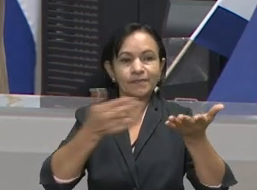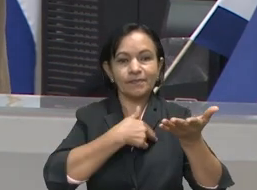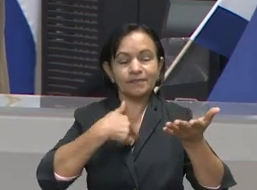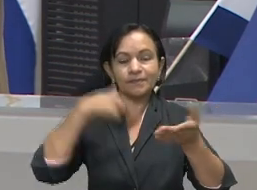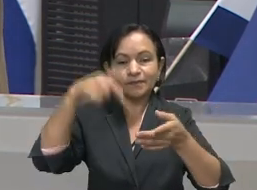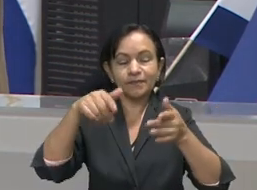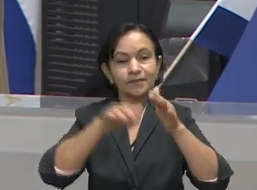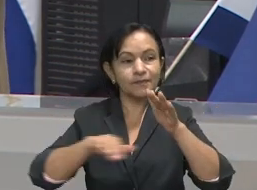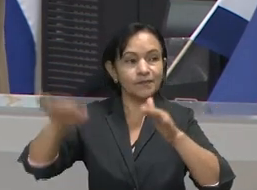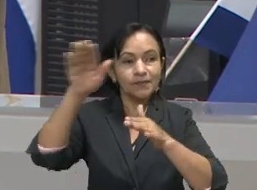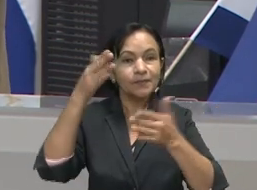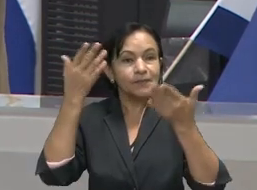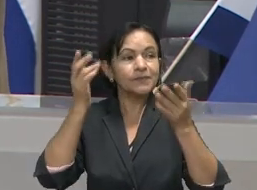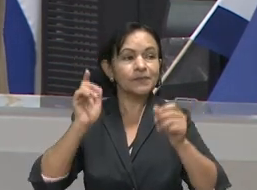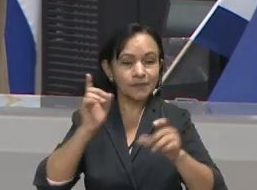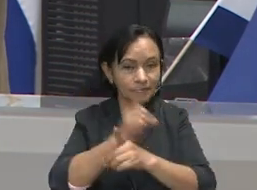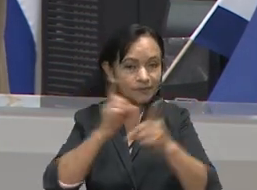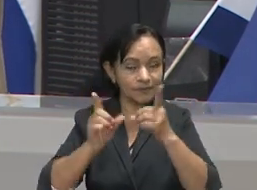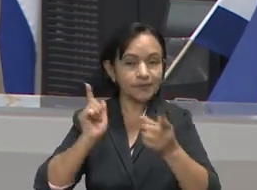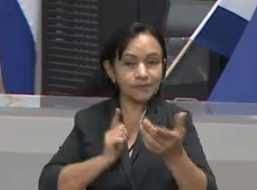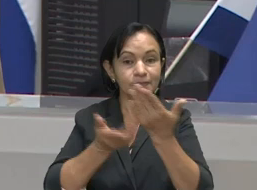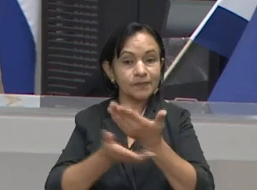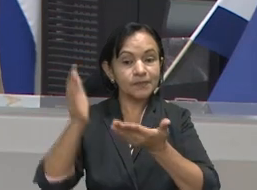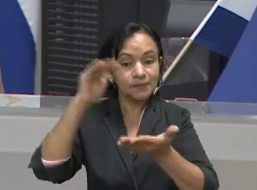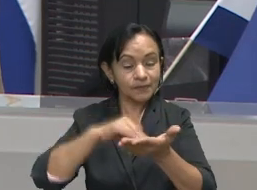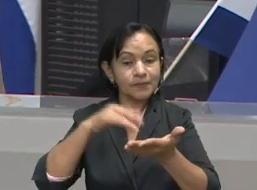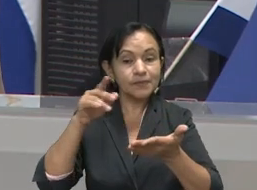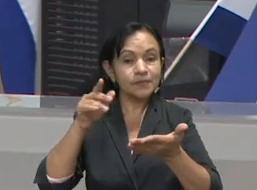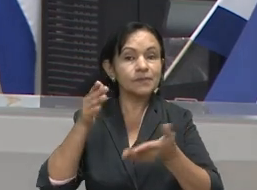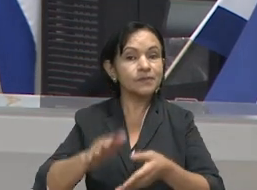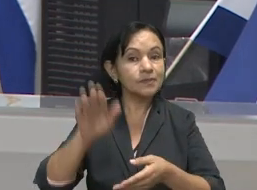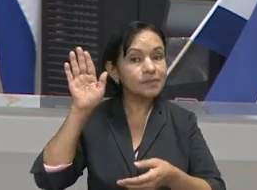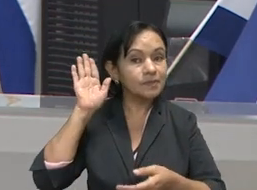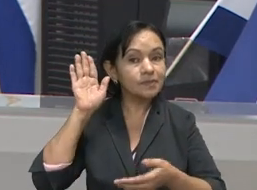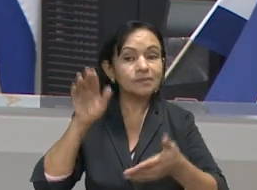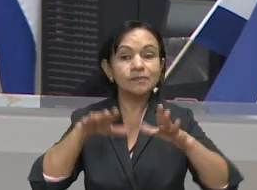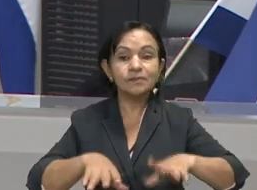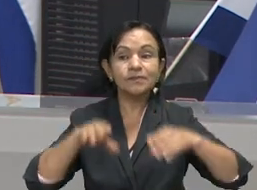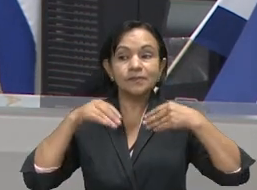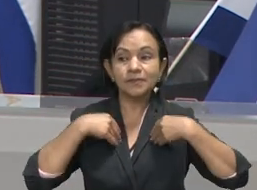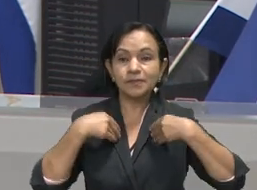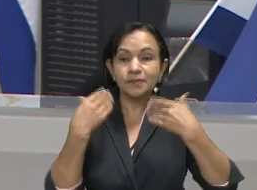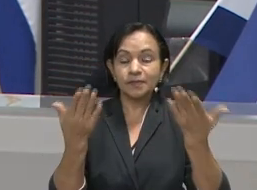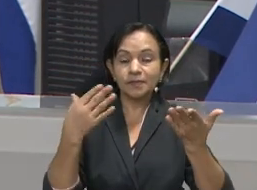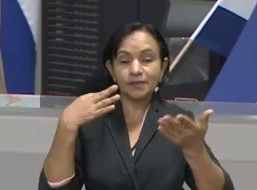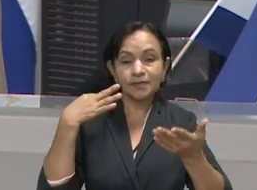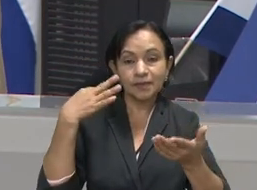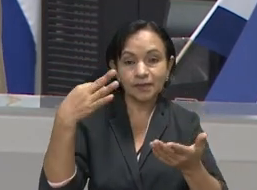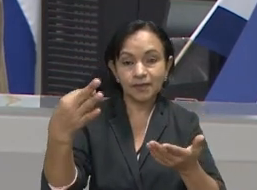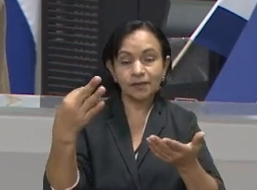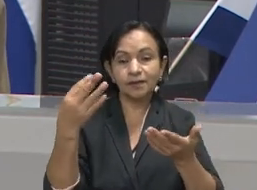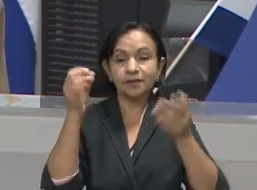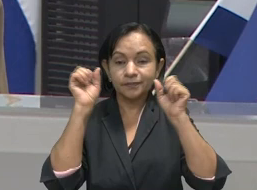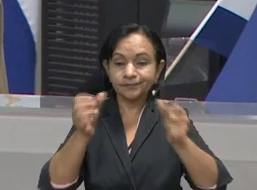Hoy más que nunca tenemos que renovar nuestros votos de voluntad